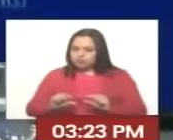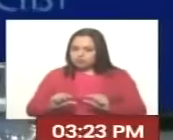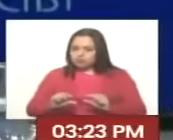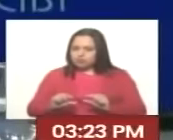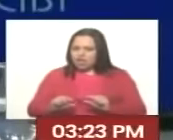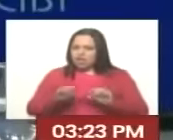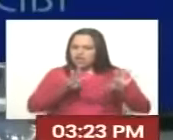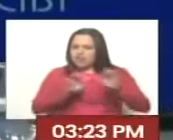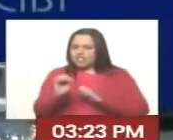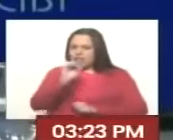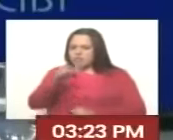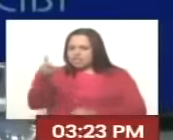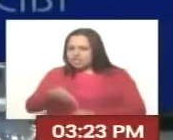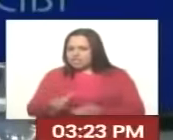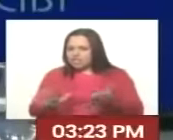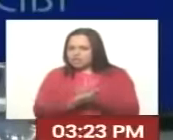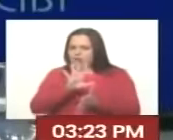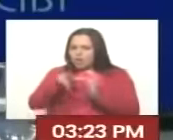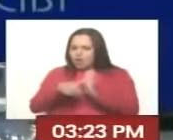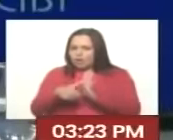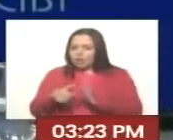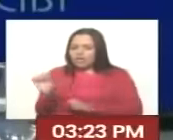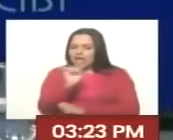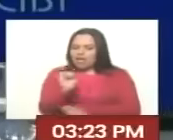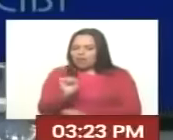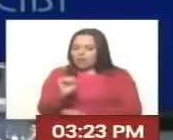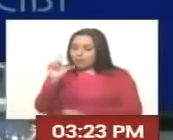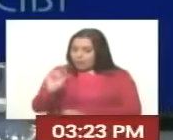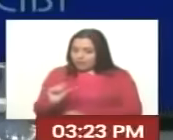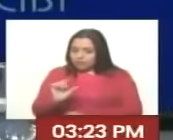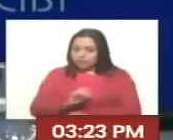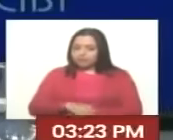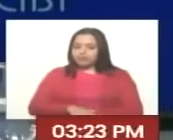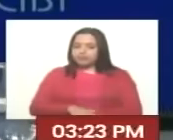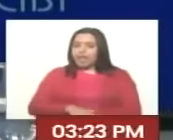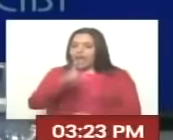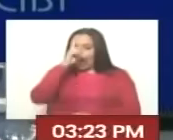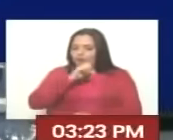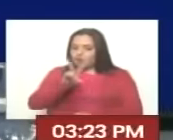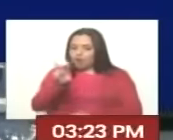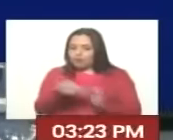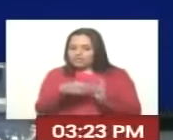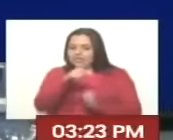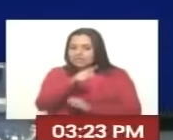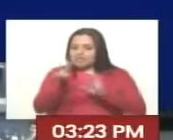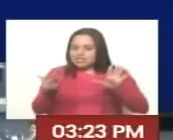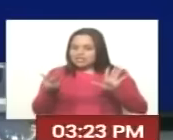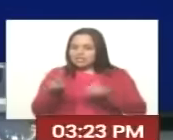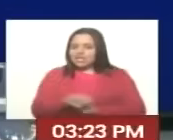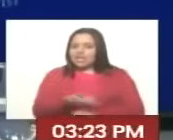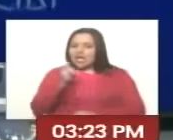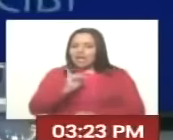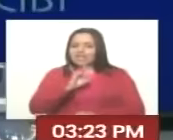de un 90% menos, un descenso. En el año 2017 se registraron